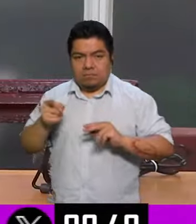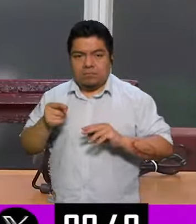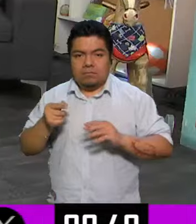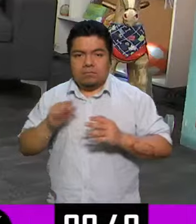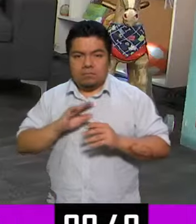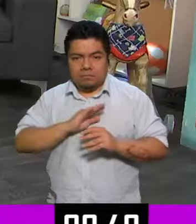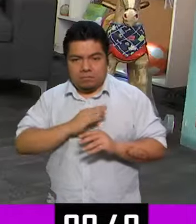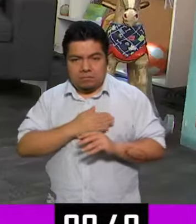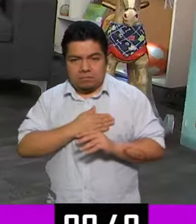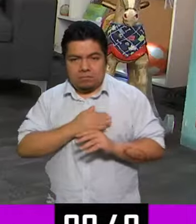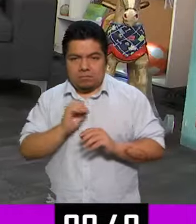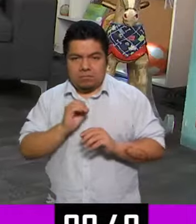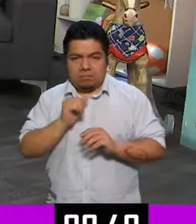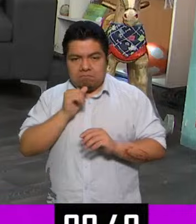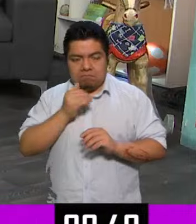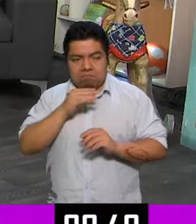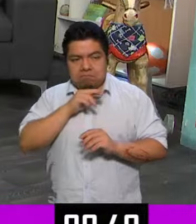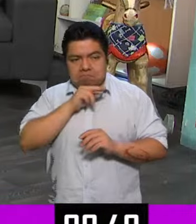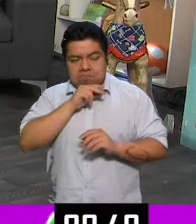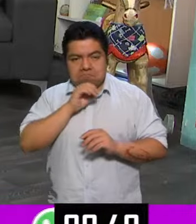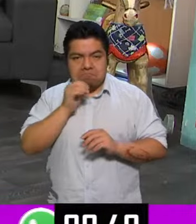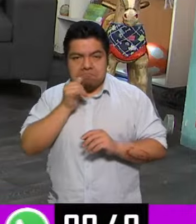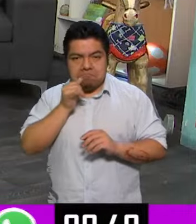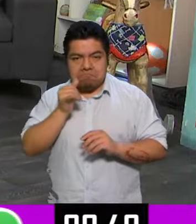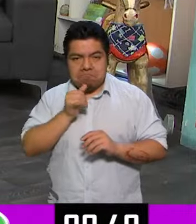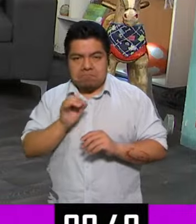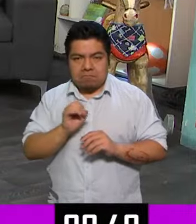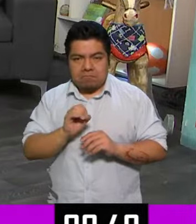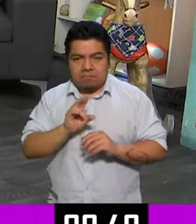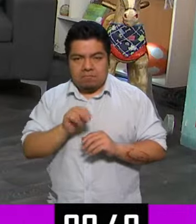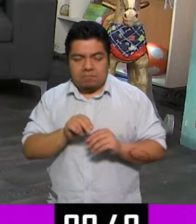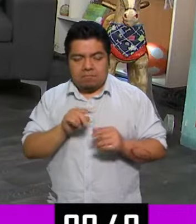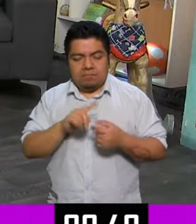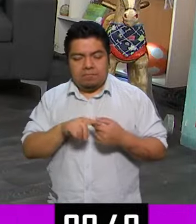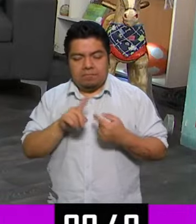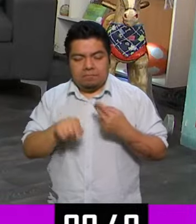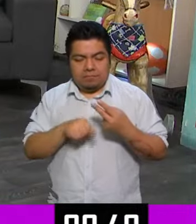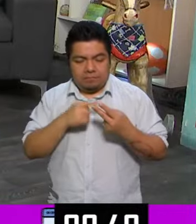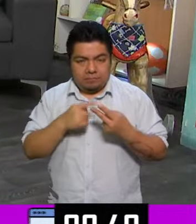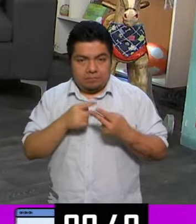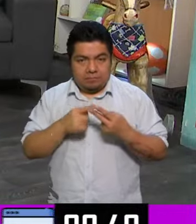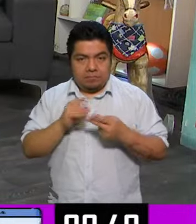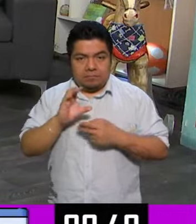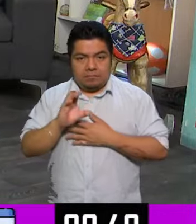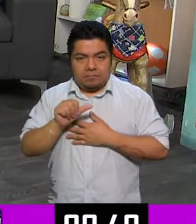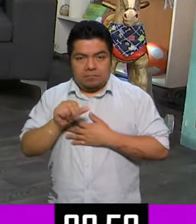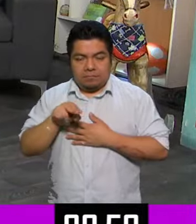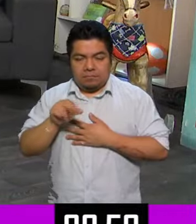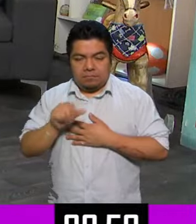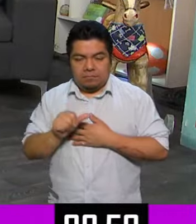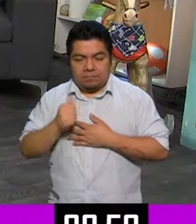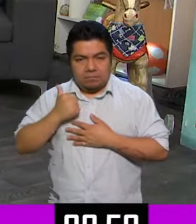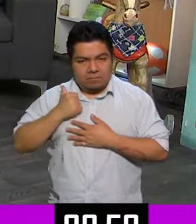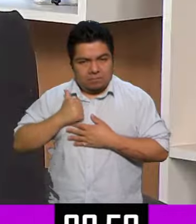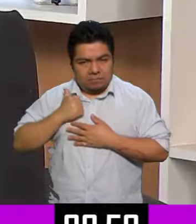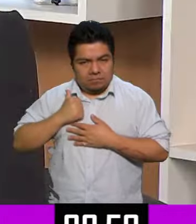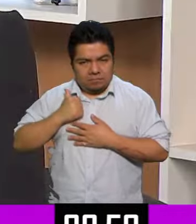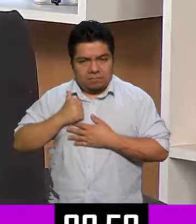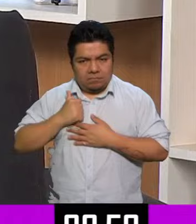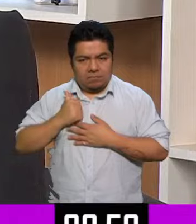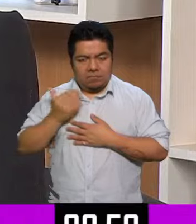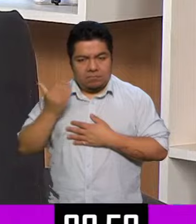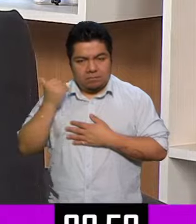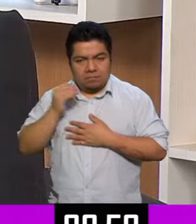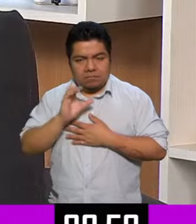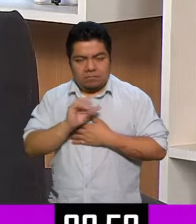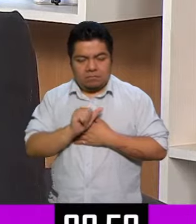era genovés. Yo estaba bien preocupado, italiano. ¿Eh? Que no era italiano. Luego hay otro que es Canadá. Canadá es cuando